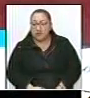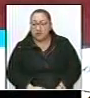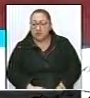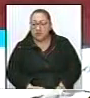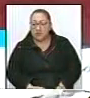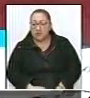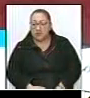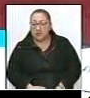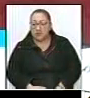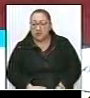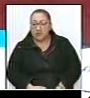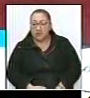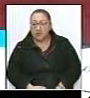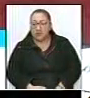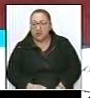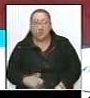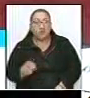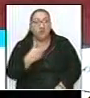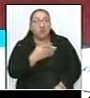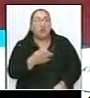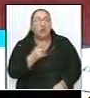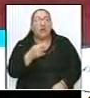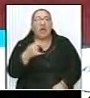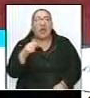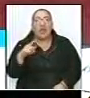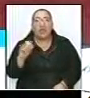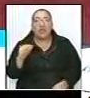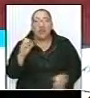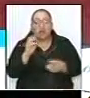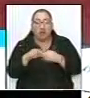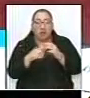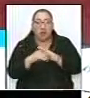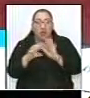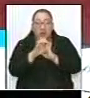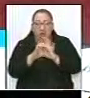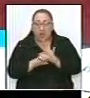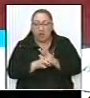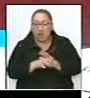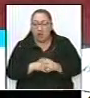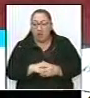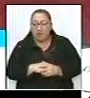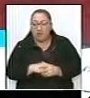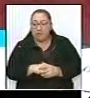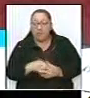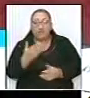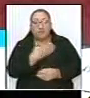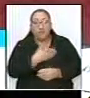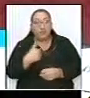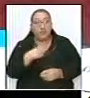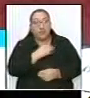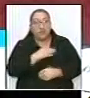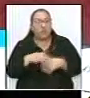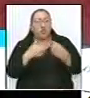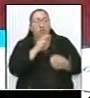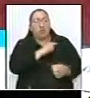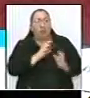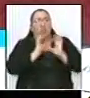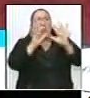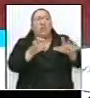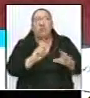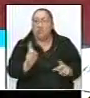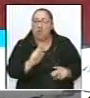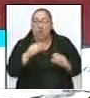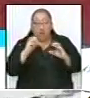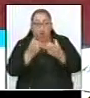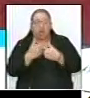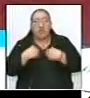es un privilegio, es una garantía. Y tenemos que dar todas las constituciones para no dar a la presidencia, al ejecutivo, todo el poder. El legislativo